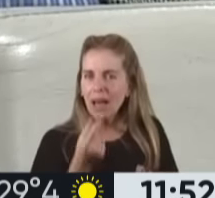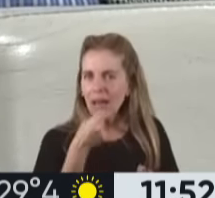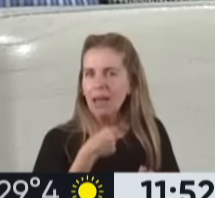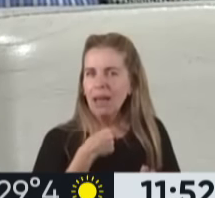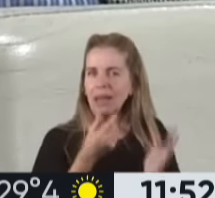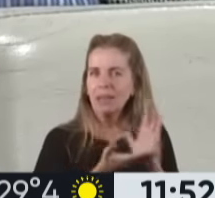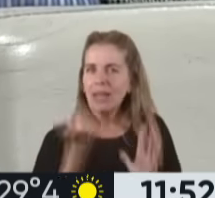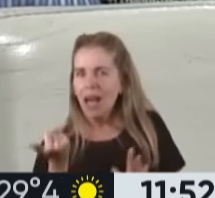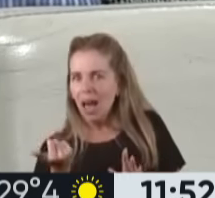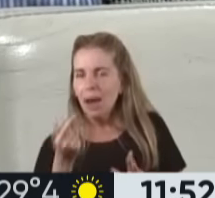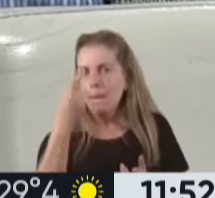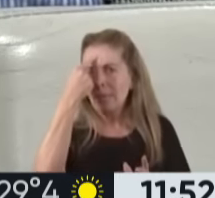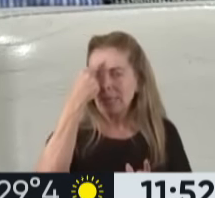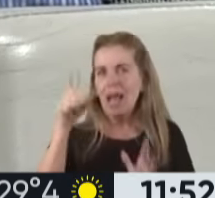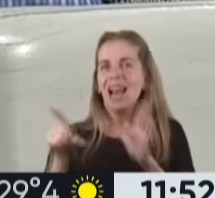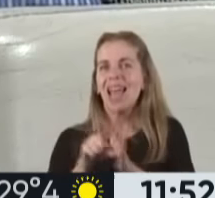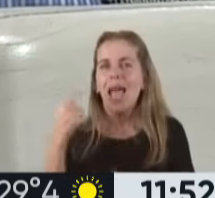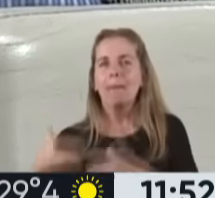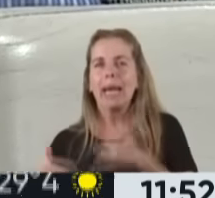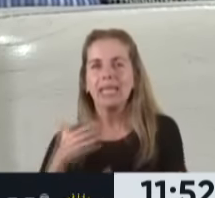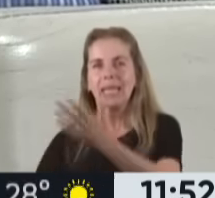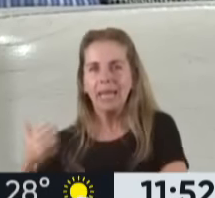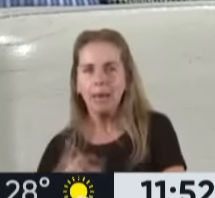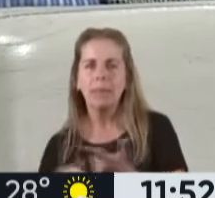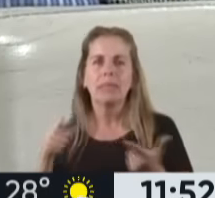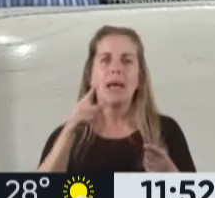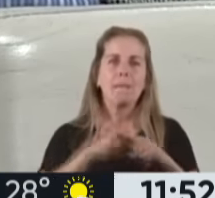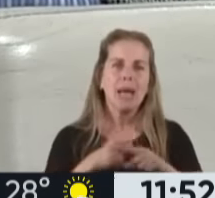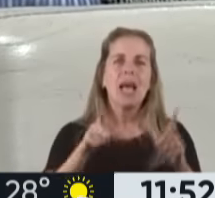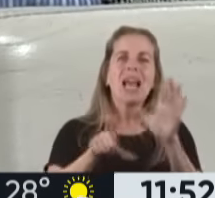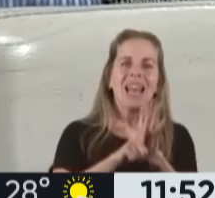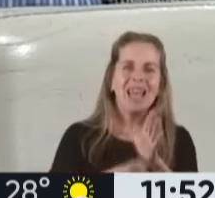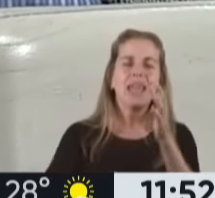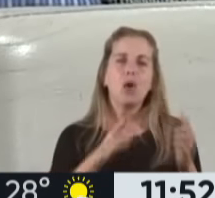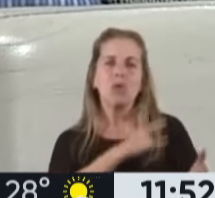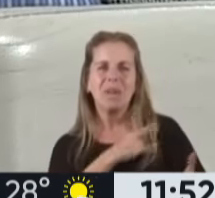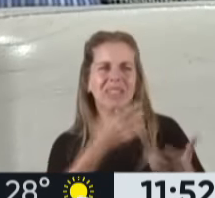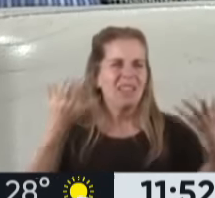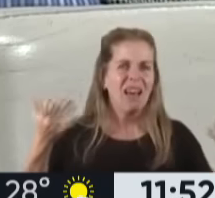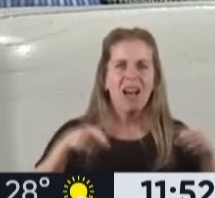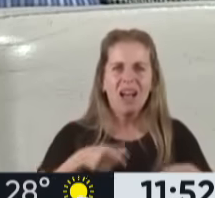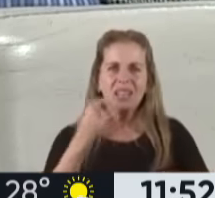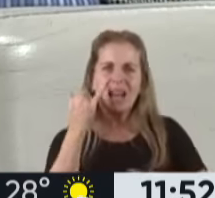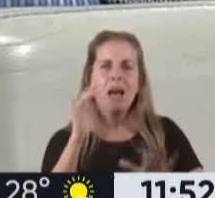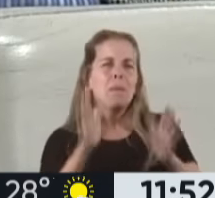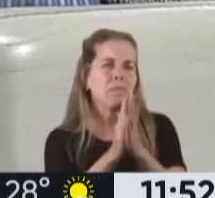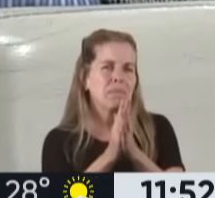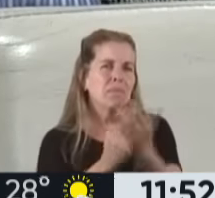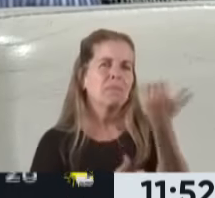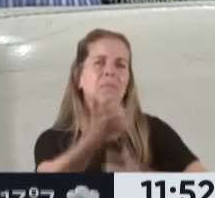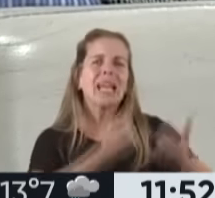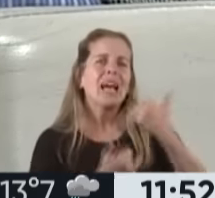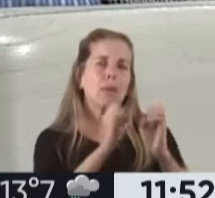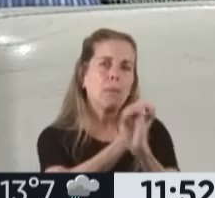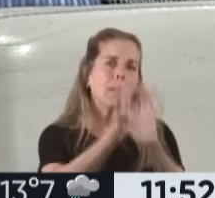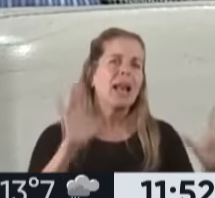la discapacidad, la emergencia en discapacidad y además del financiamiento universitario? Hablaron acá de reasignar partidas, como para entenderlo, a ver qué